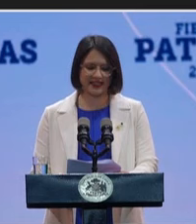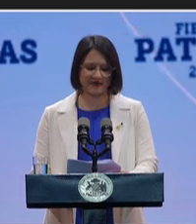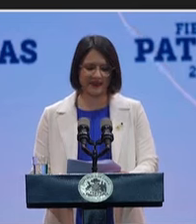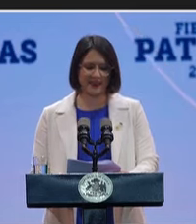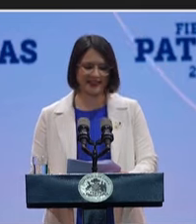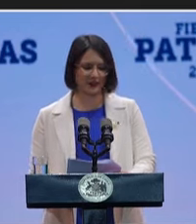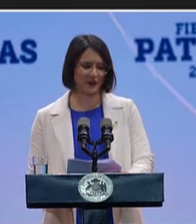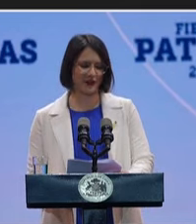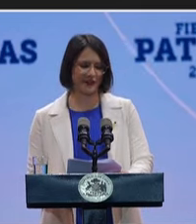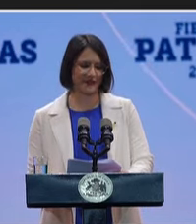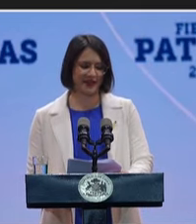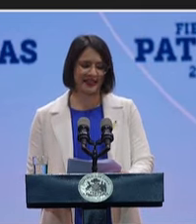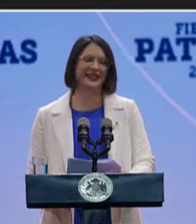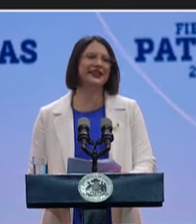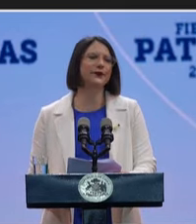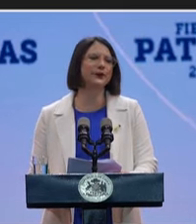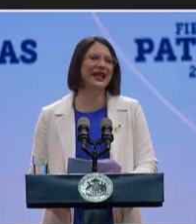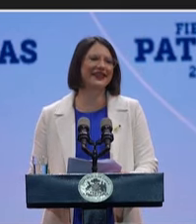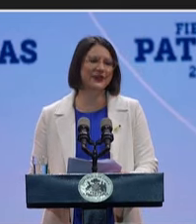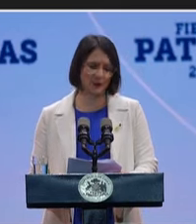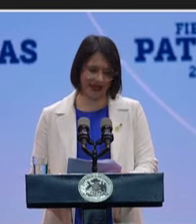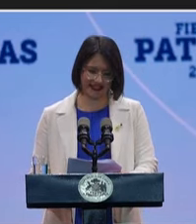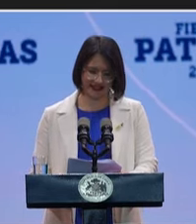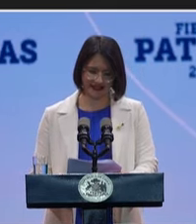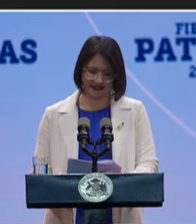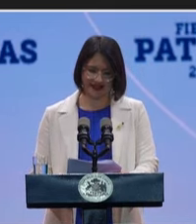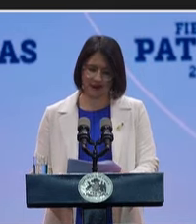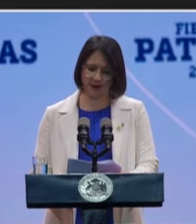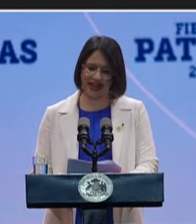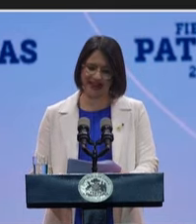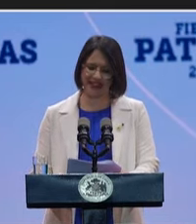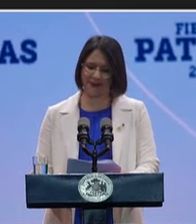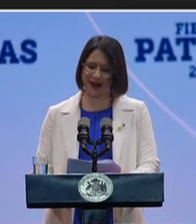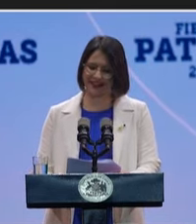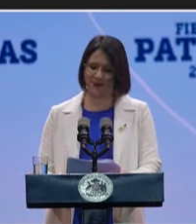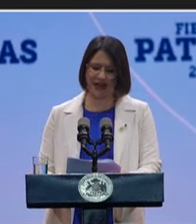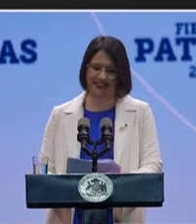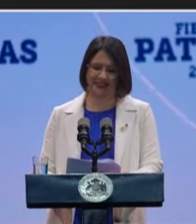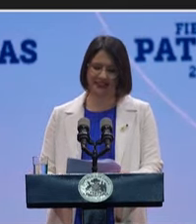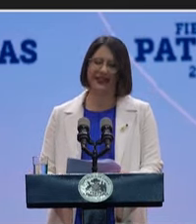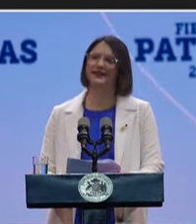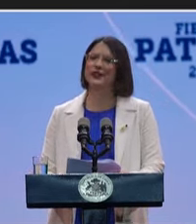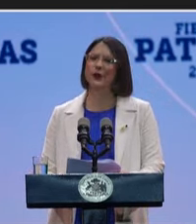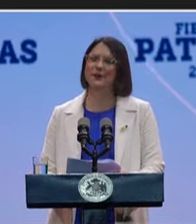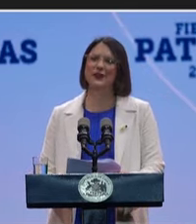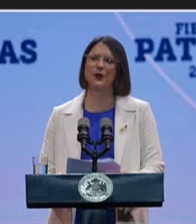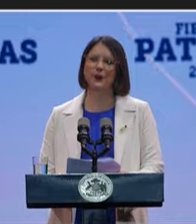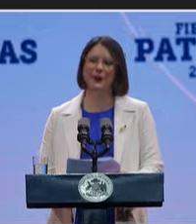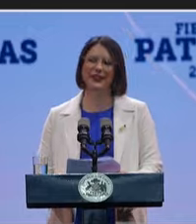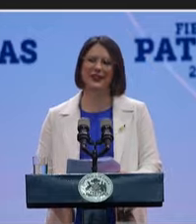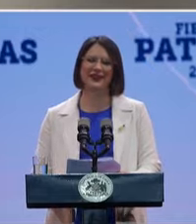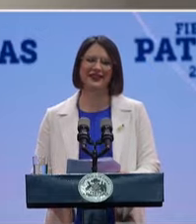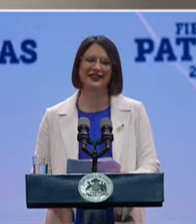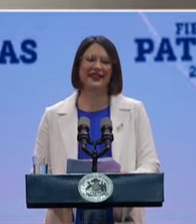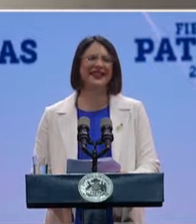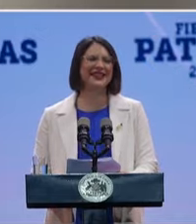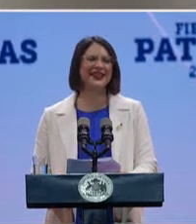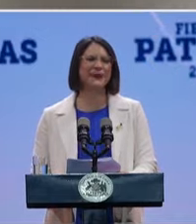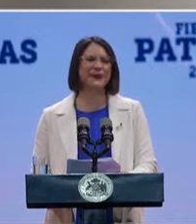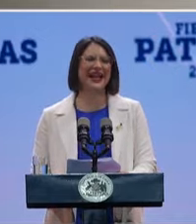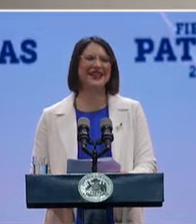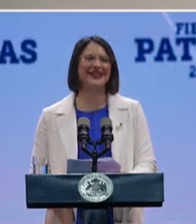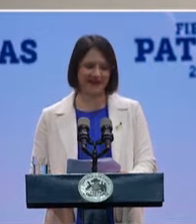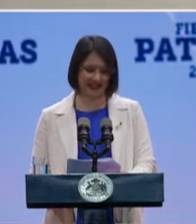el 7, como se aprecia en este caso específico, el 7 de agosto al 14 de agosto del año 2024. Si es